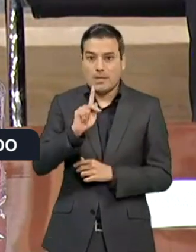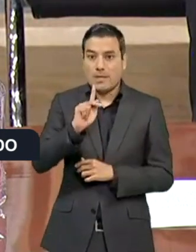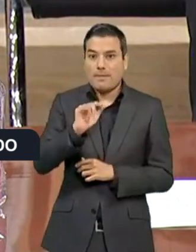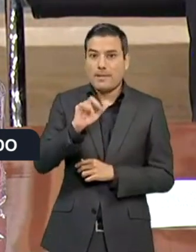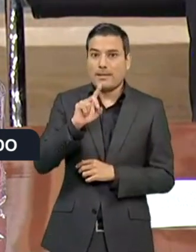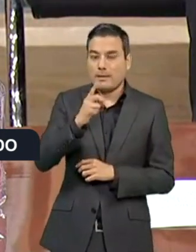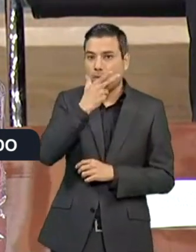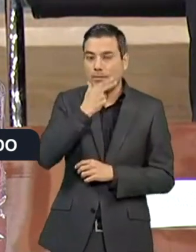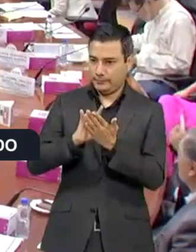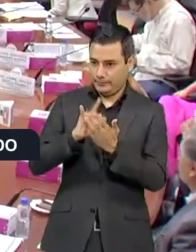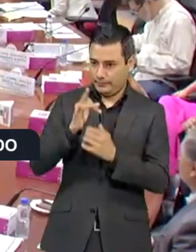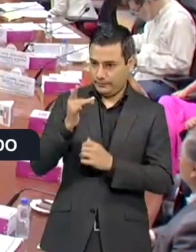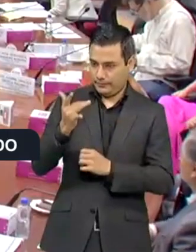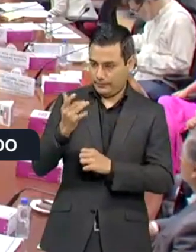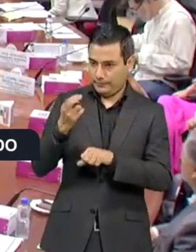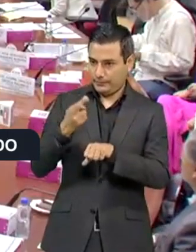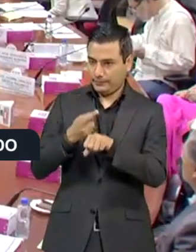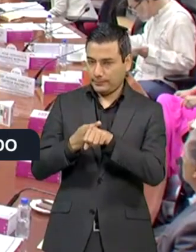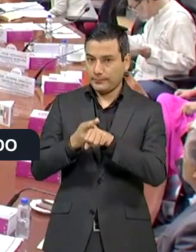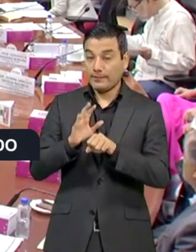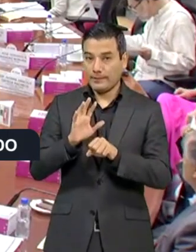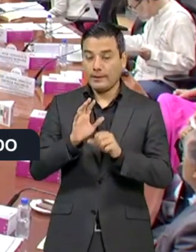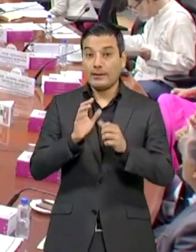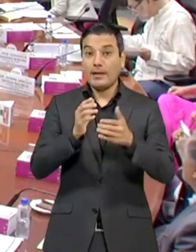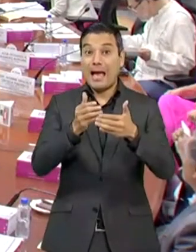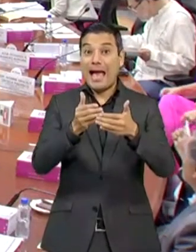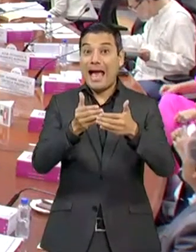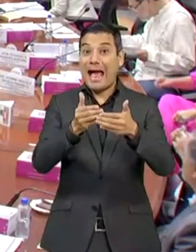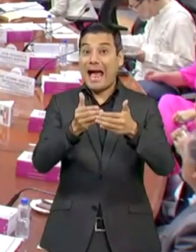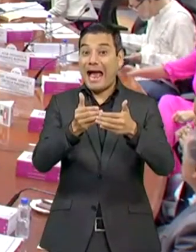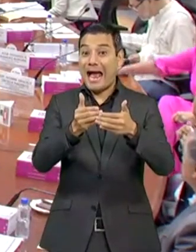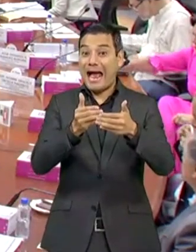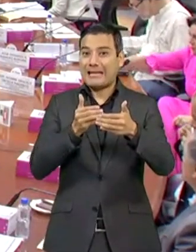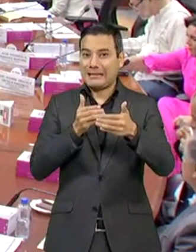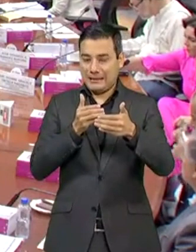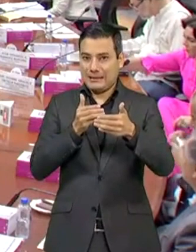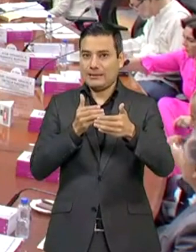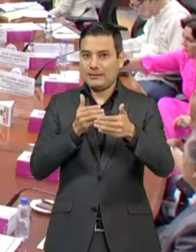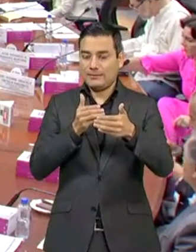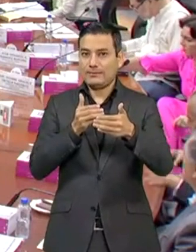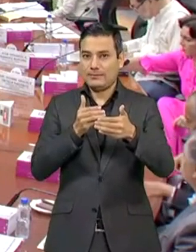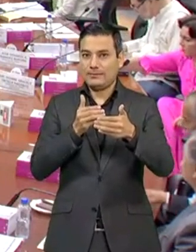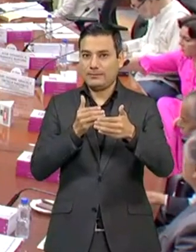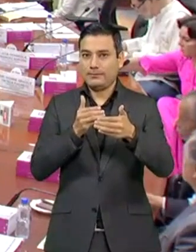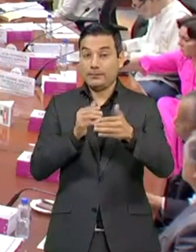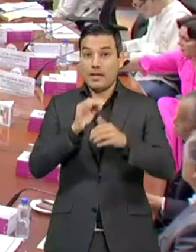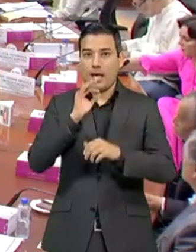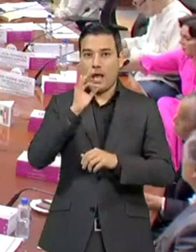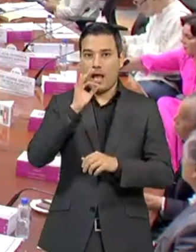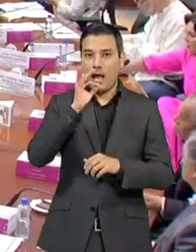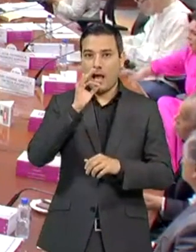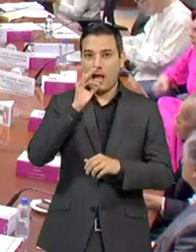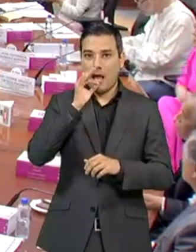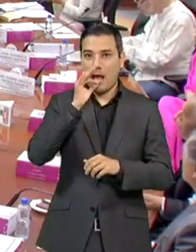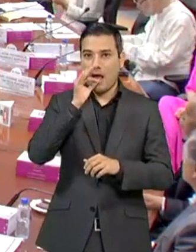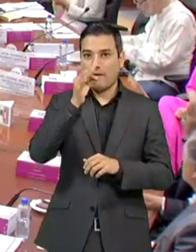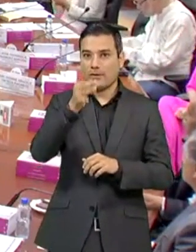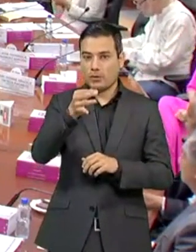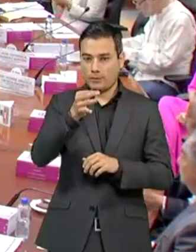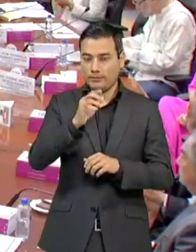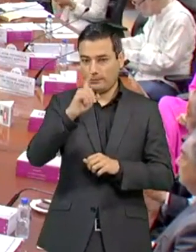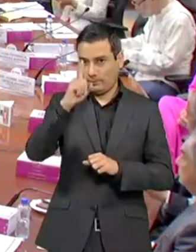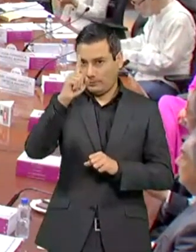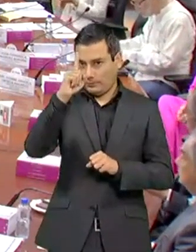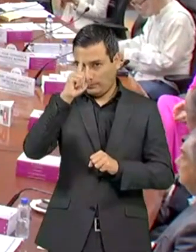establecidas este incidente ha desatado un debate sobre los procedimientos y criterios utilizados por las autoridades electorales para garantizar la